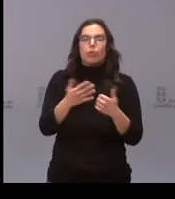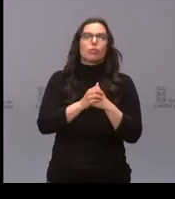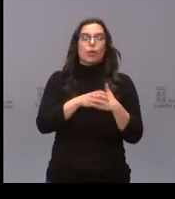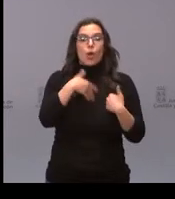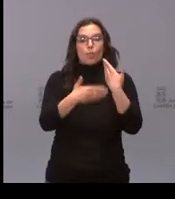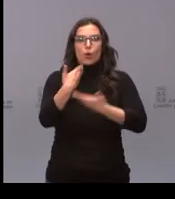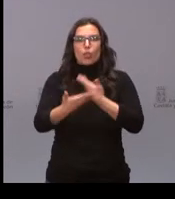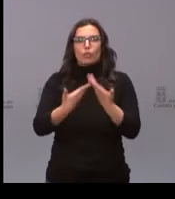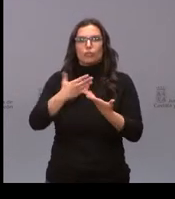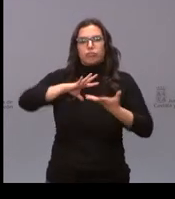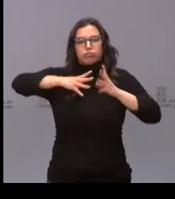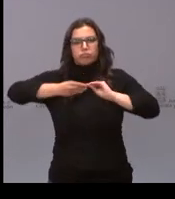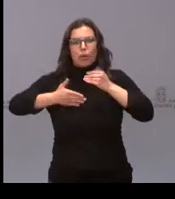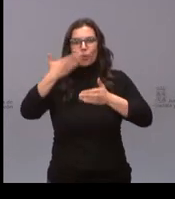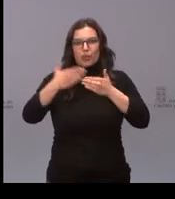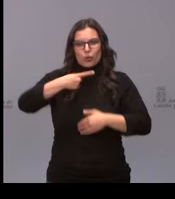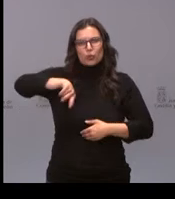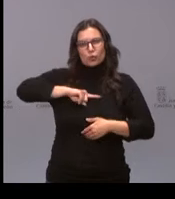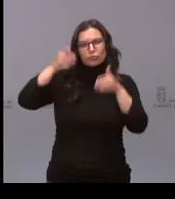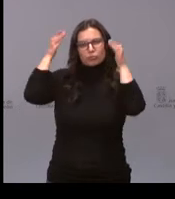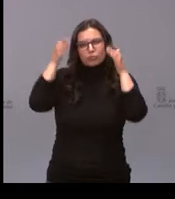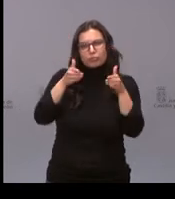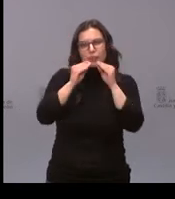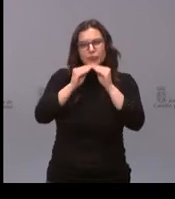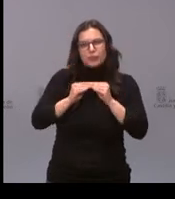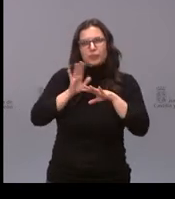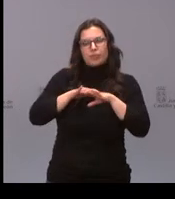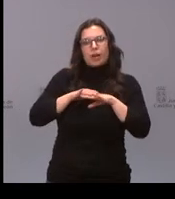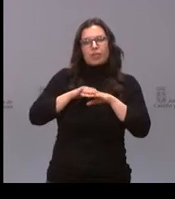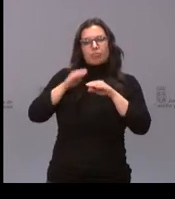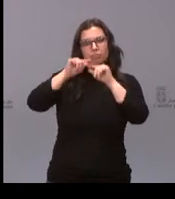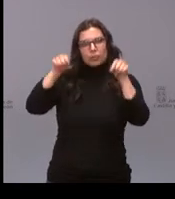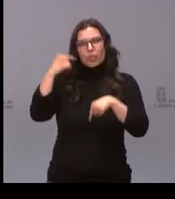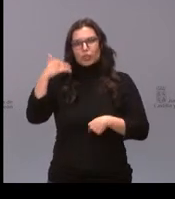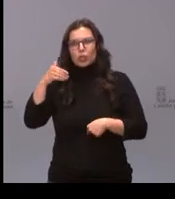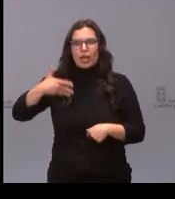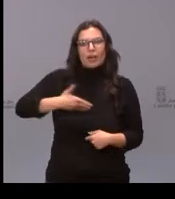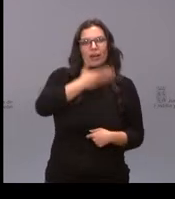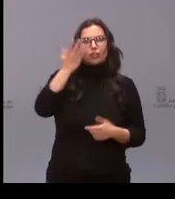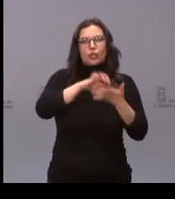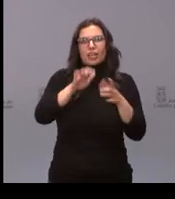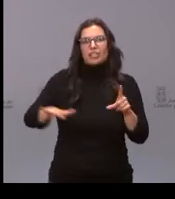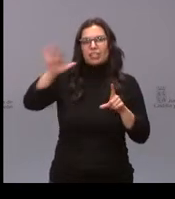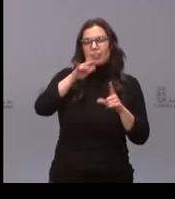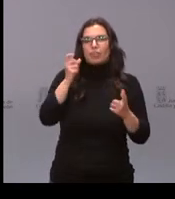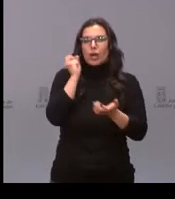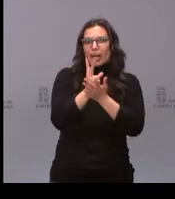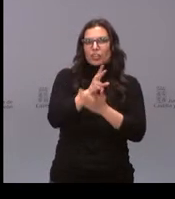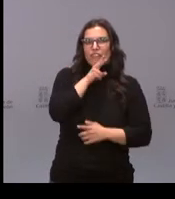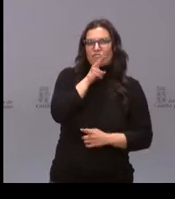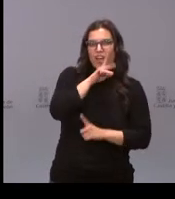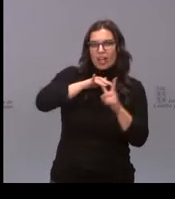de modernización en el que estamos trabajando por Soria, por Castilla y León, como es el reto verde, como es